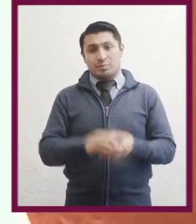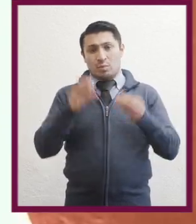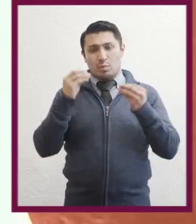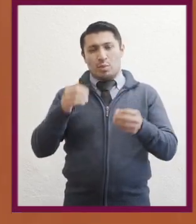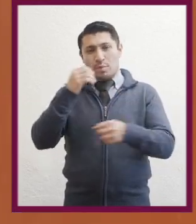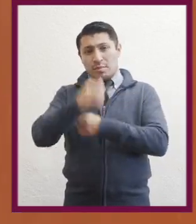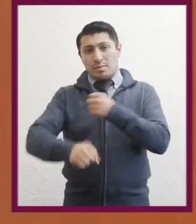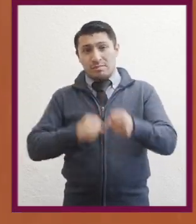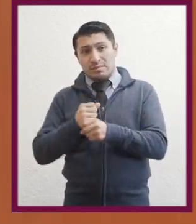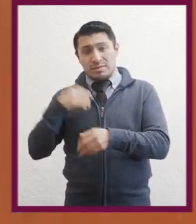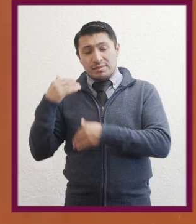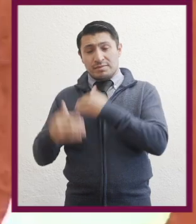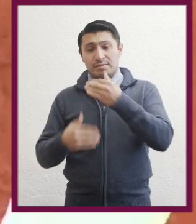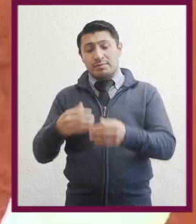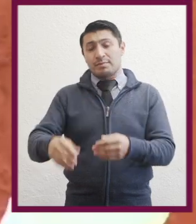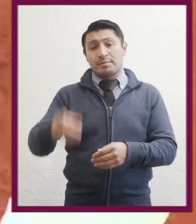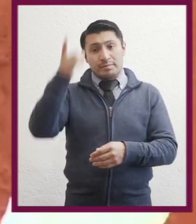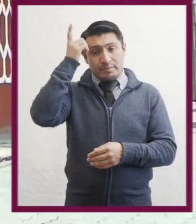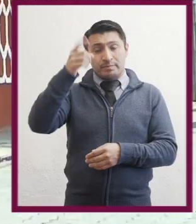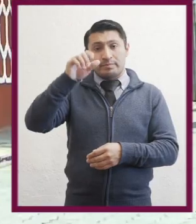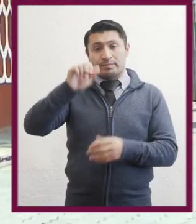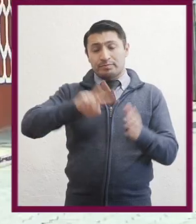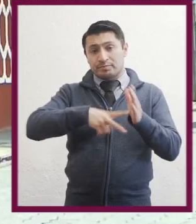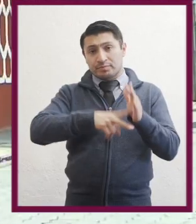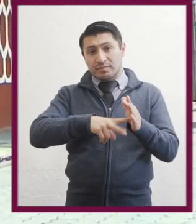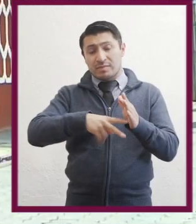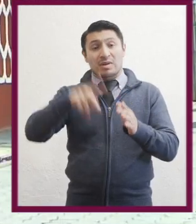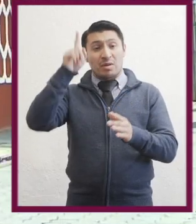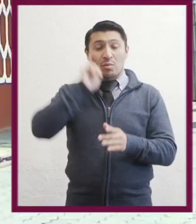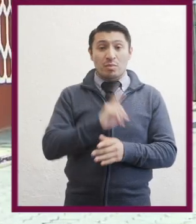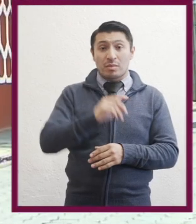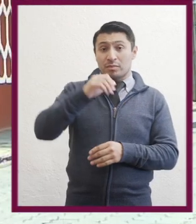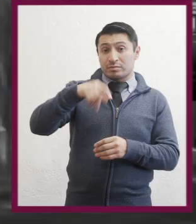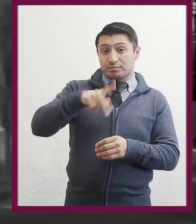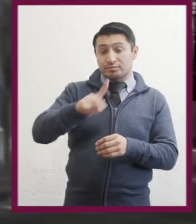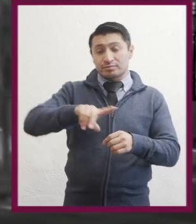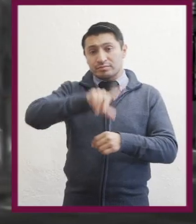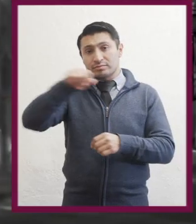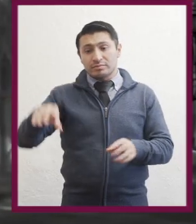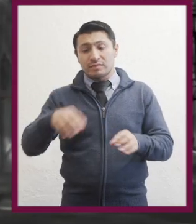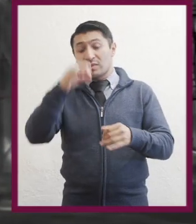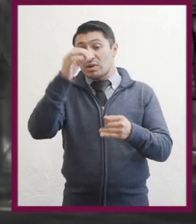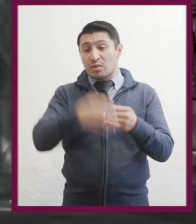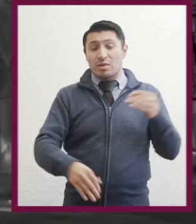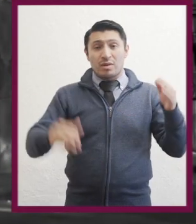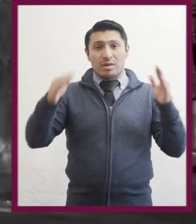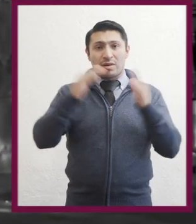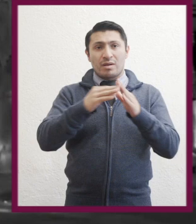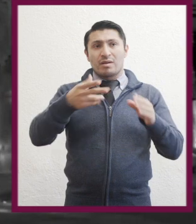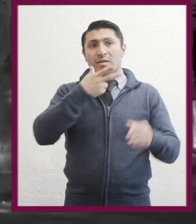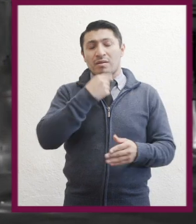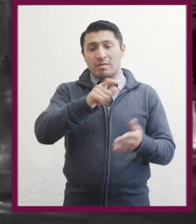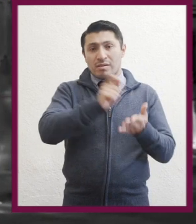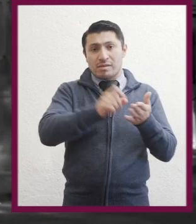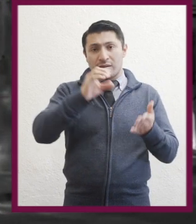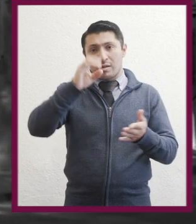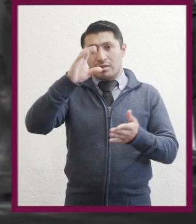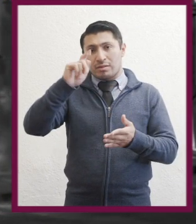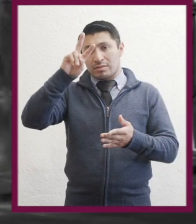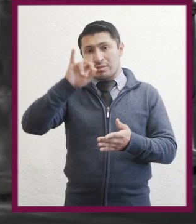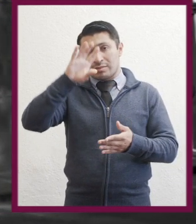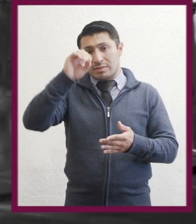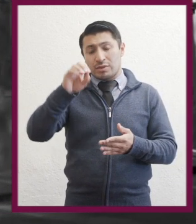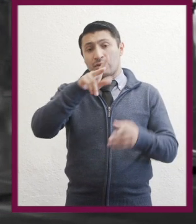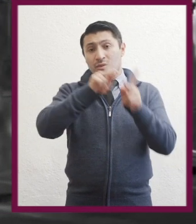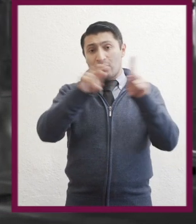Por varios años perteneció a la arqueóloga Celia Nuttall, y a finales de los 90 fue la última morada